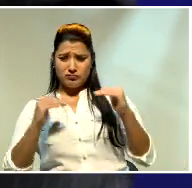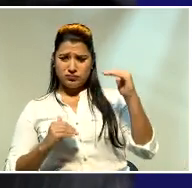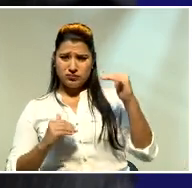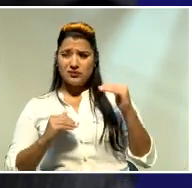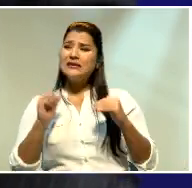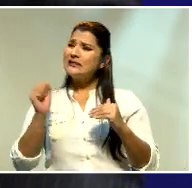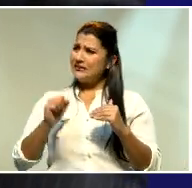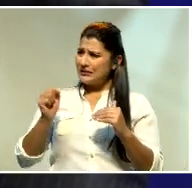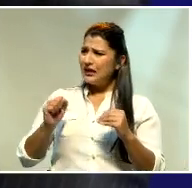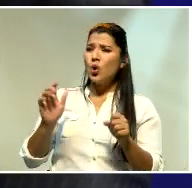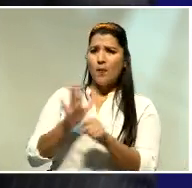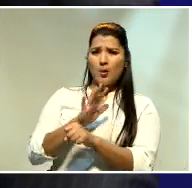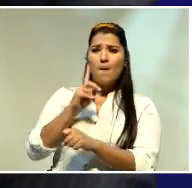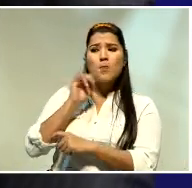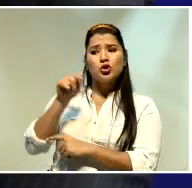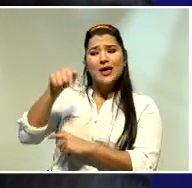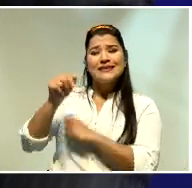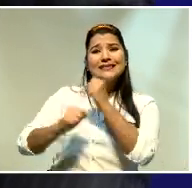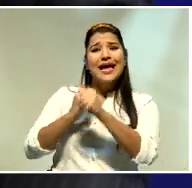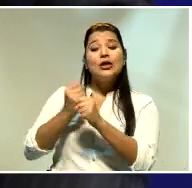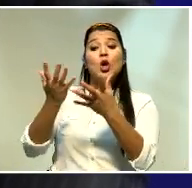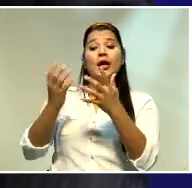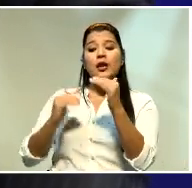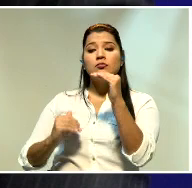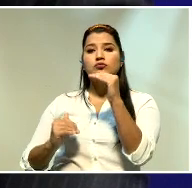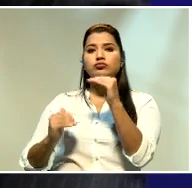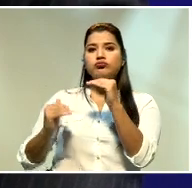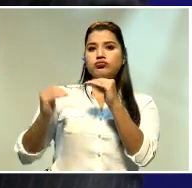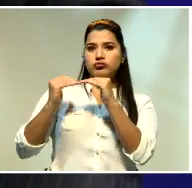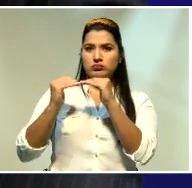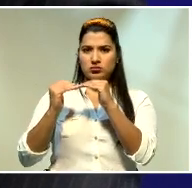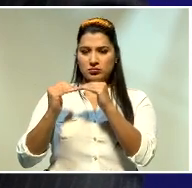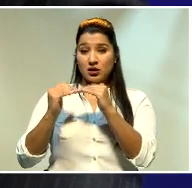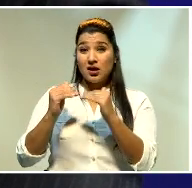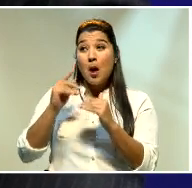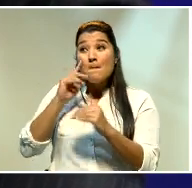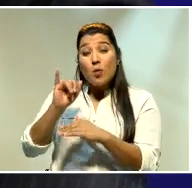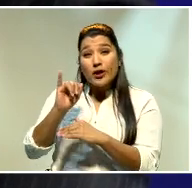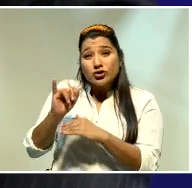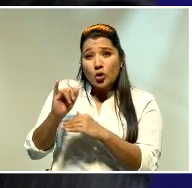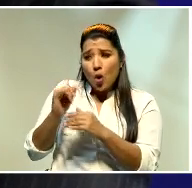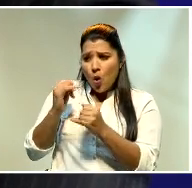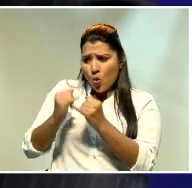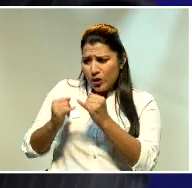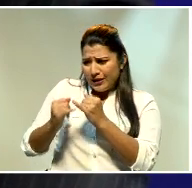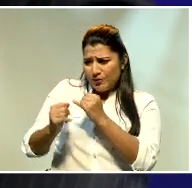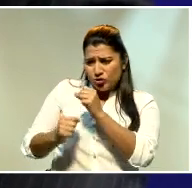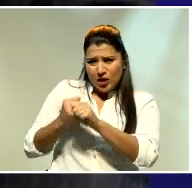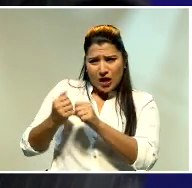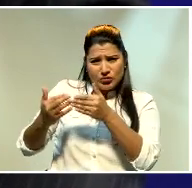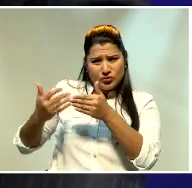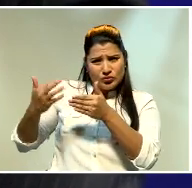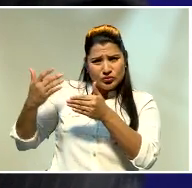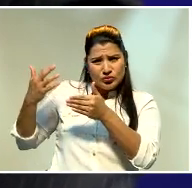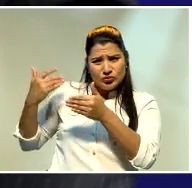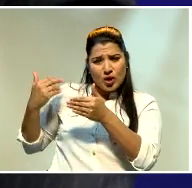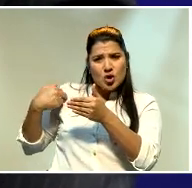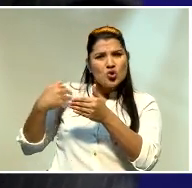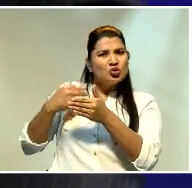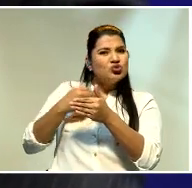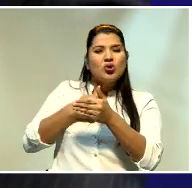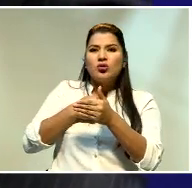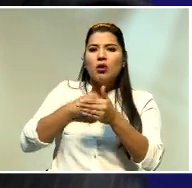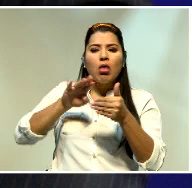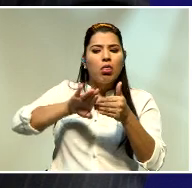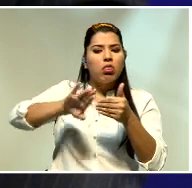hablado tanto de cerrar las brechas. Es que, don Ernesto, en las últimas décadas dejamos a mucha gente